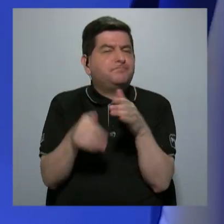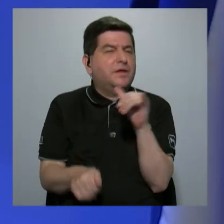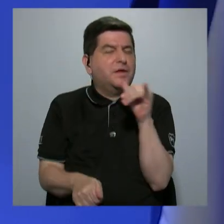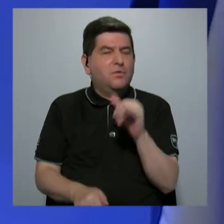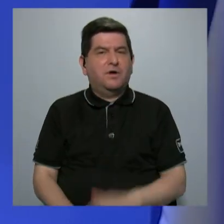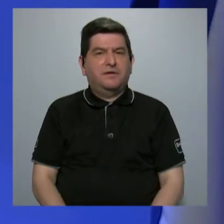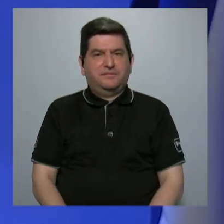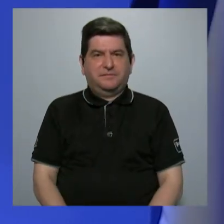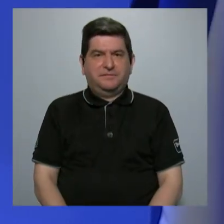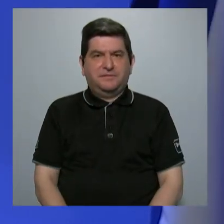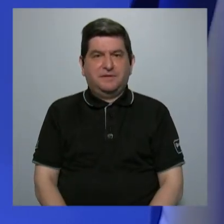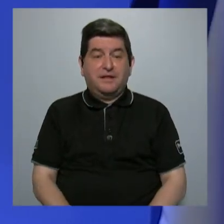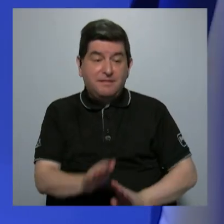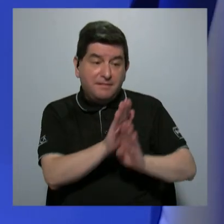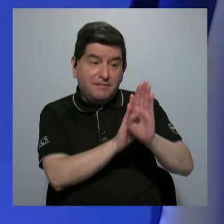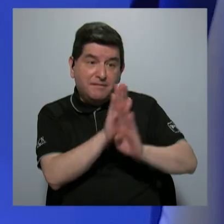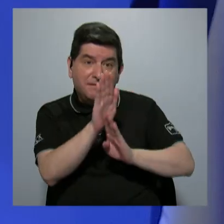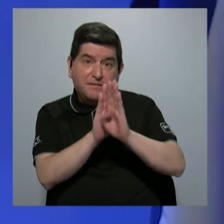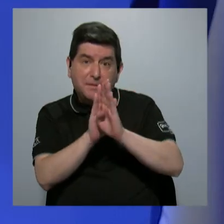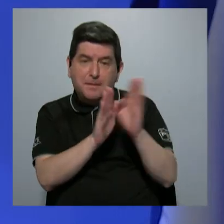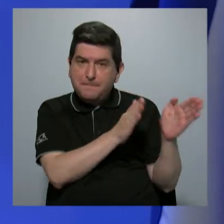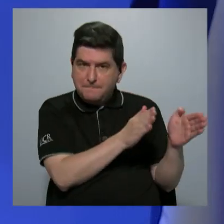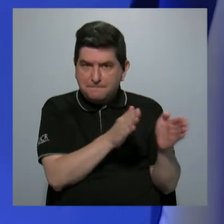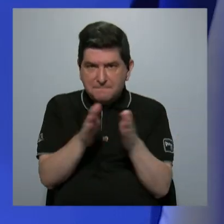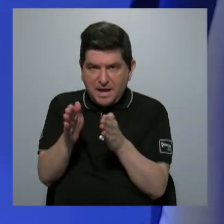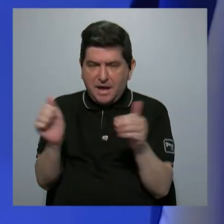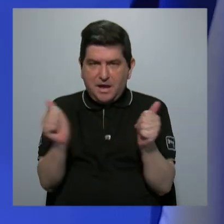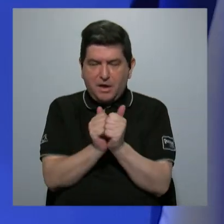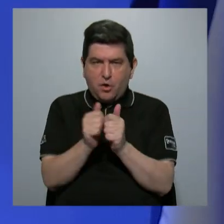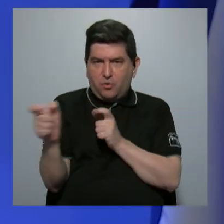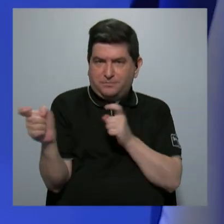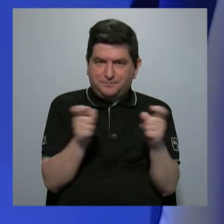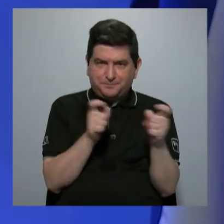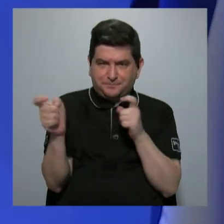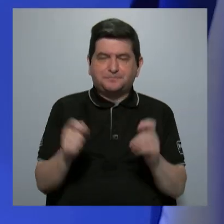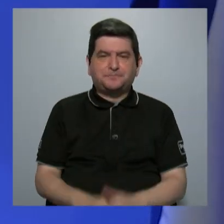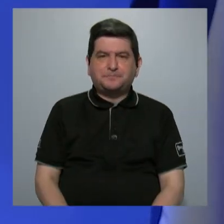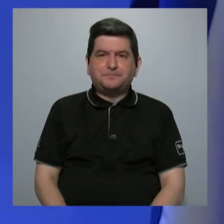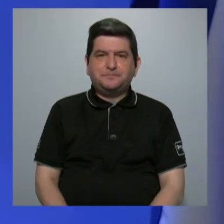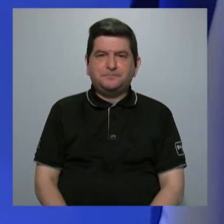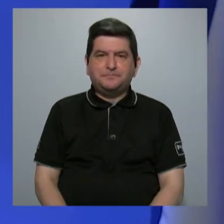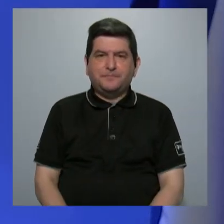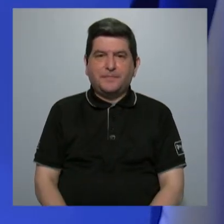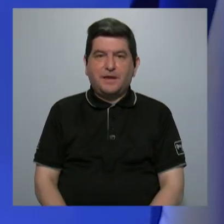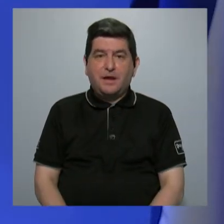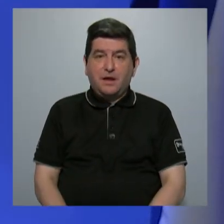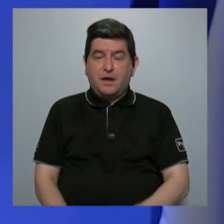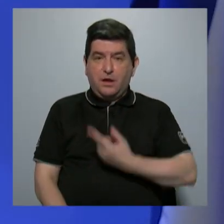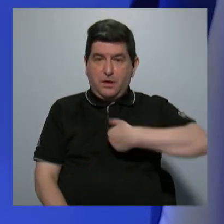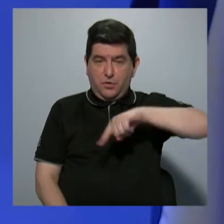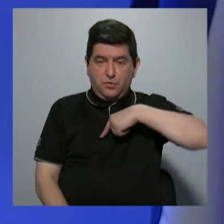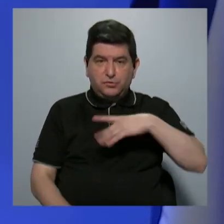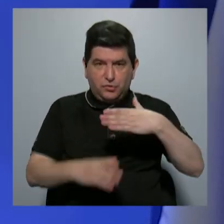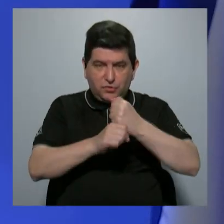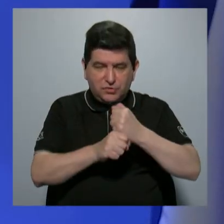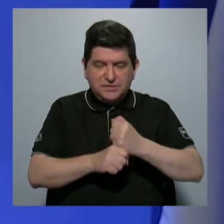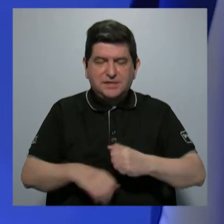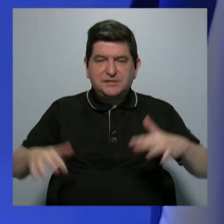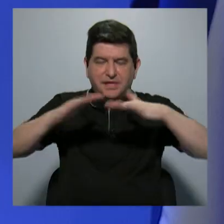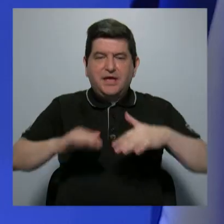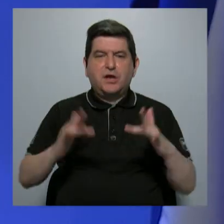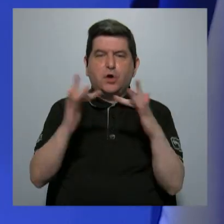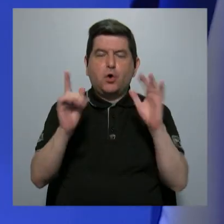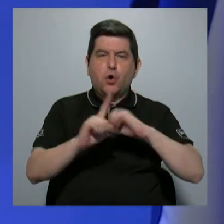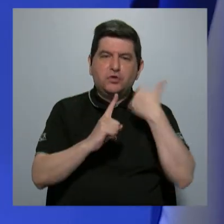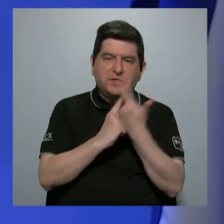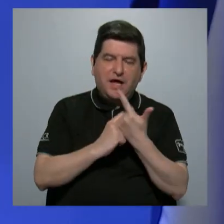ese sentido en desarrollar un plan junto con la administración para que podamos crear espacios de contacto social,